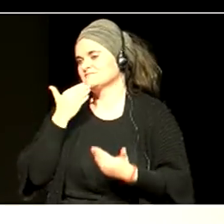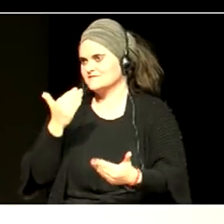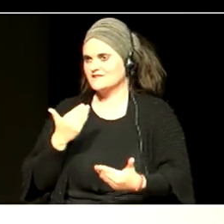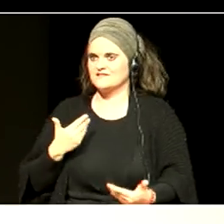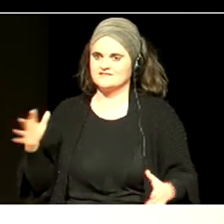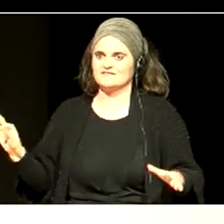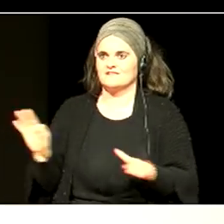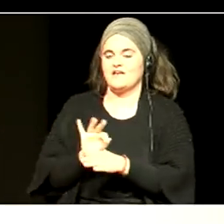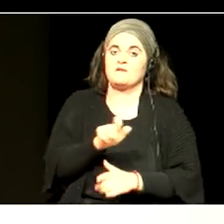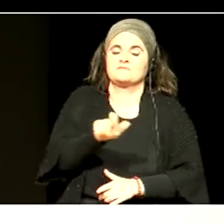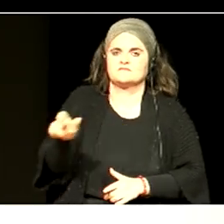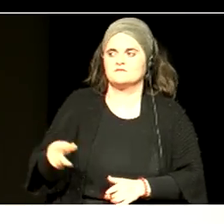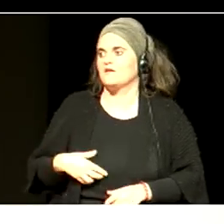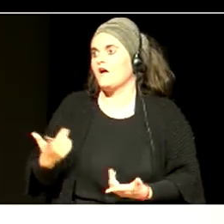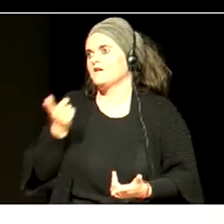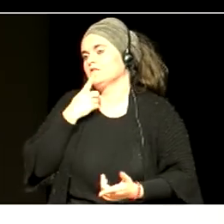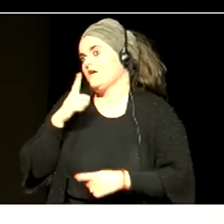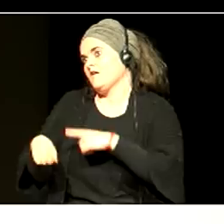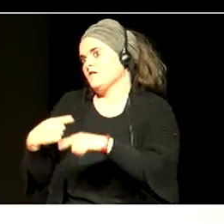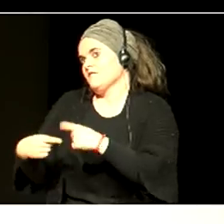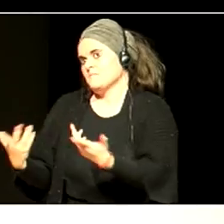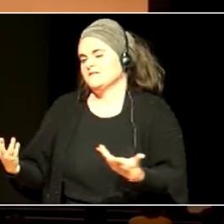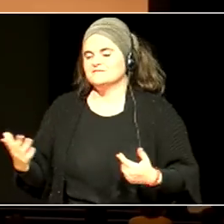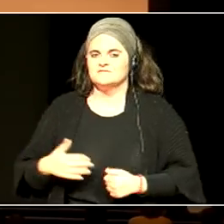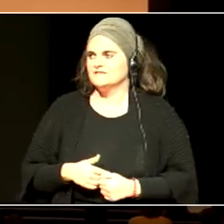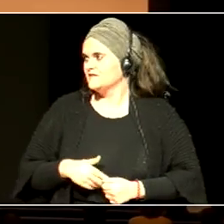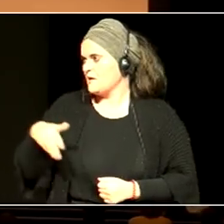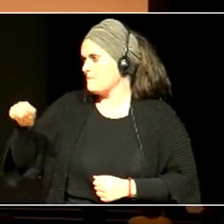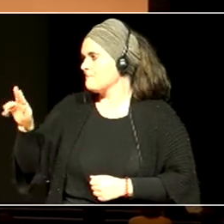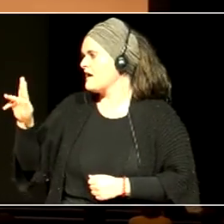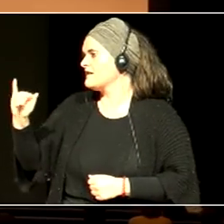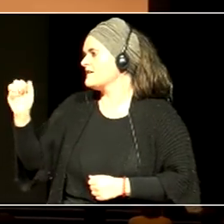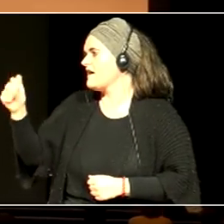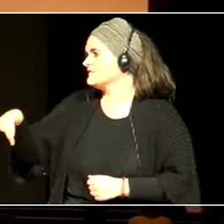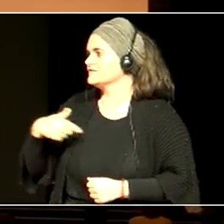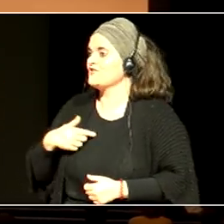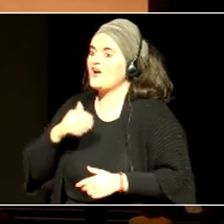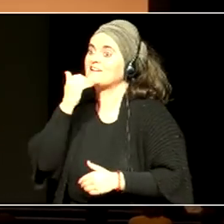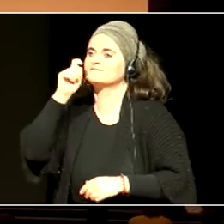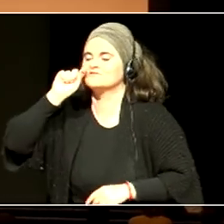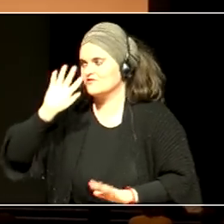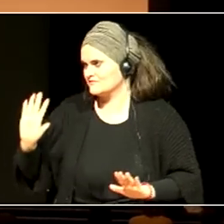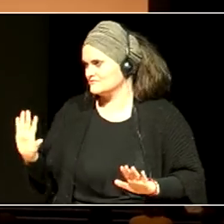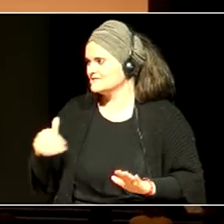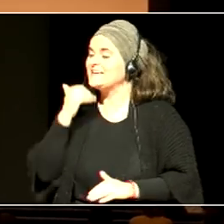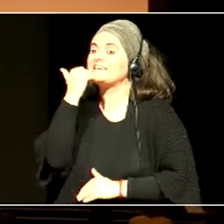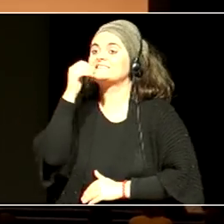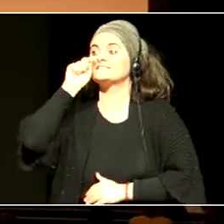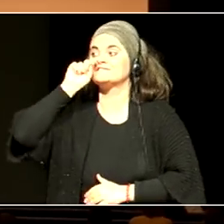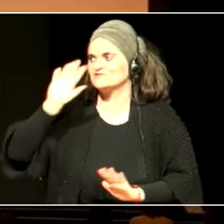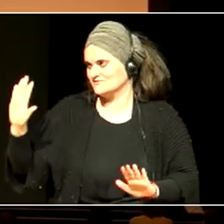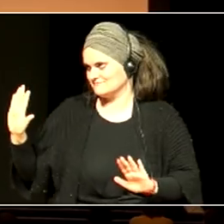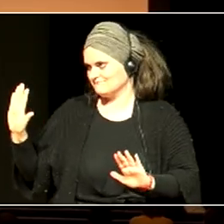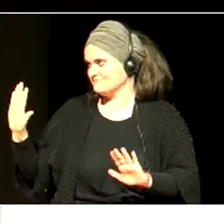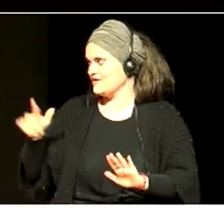det bueno famil famil sea Mari otra vez yo casi lloro casi lloro o sea